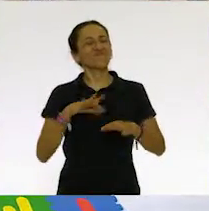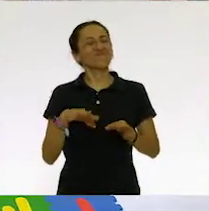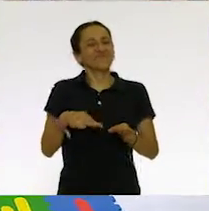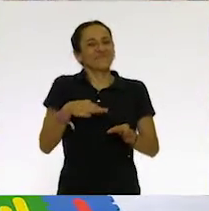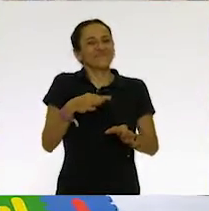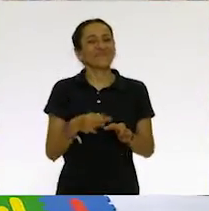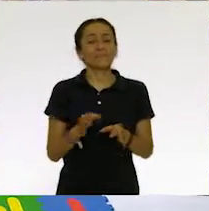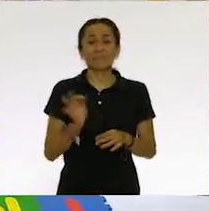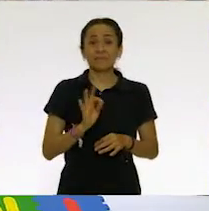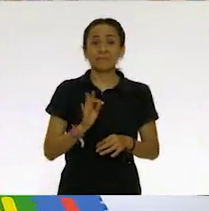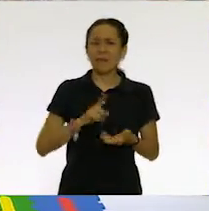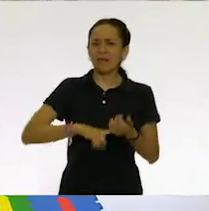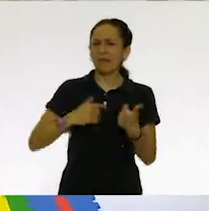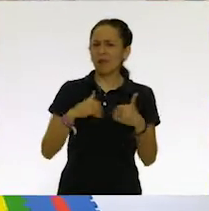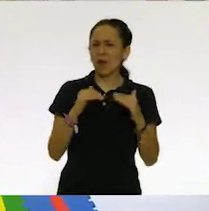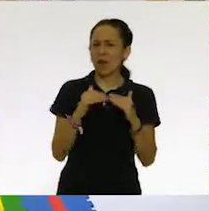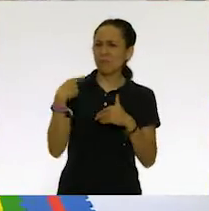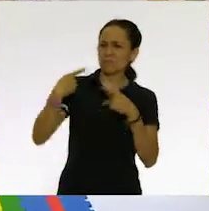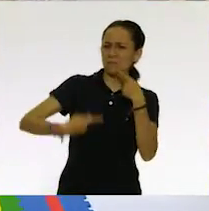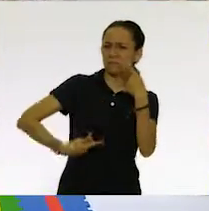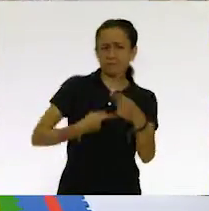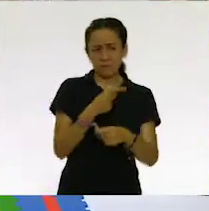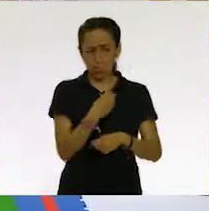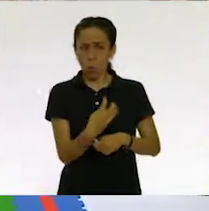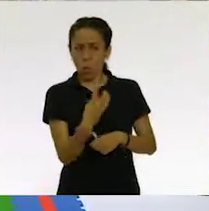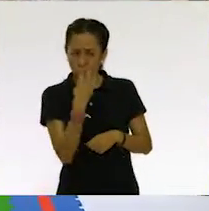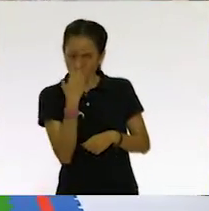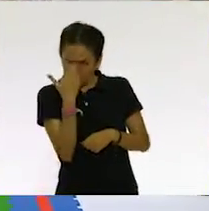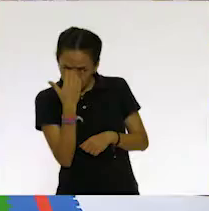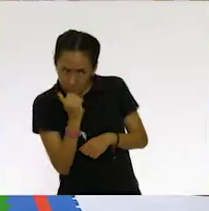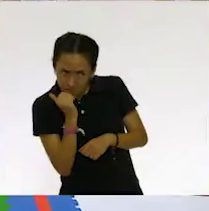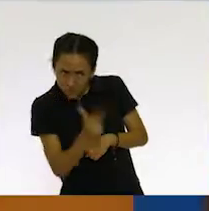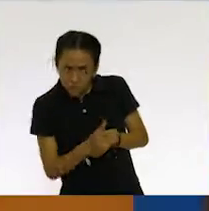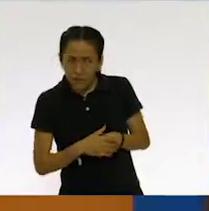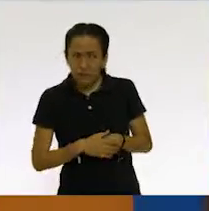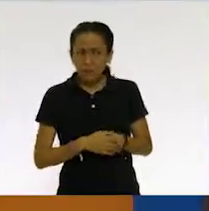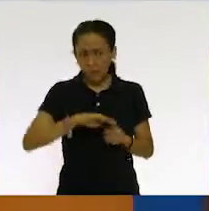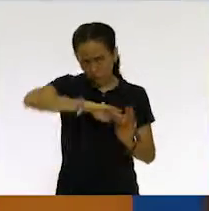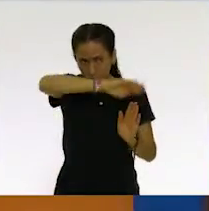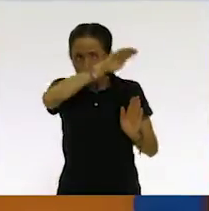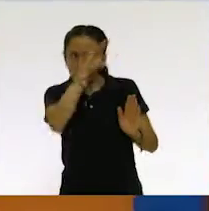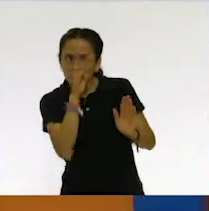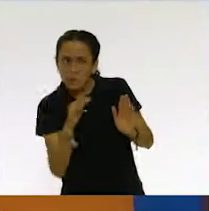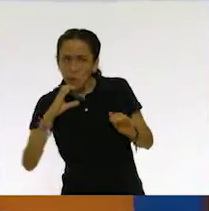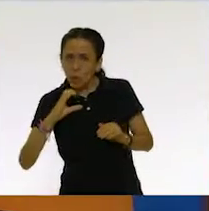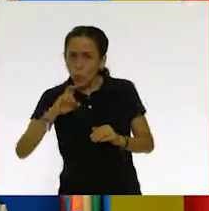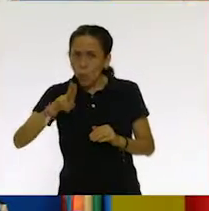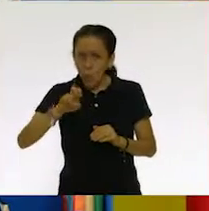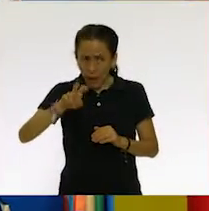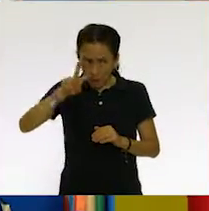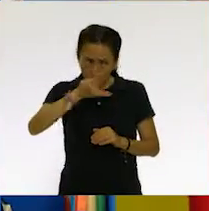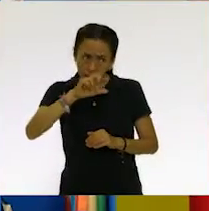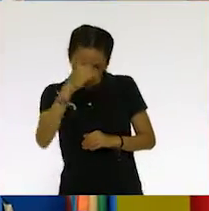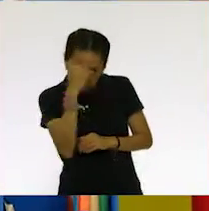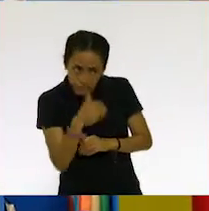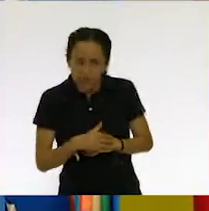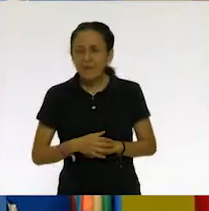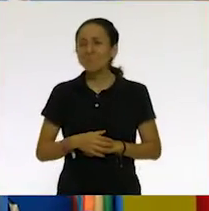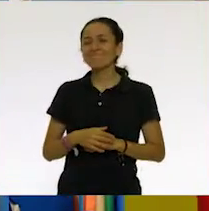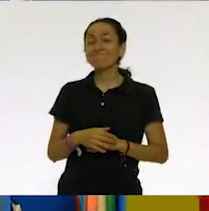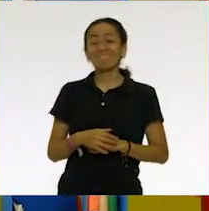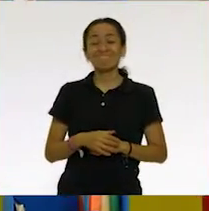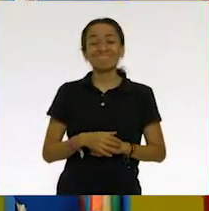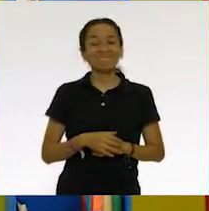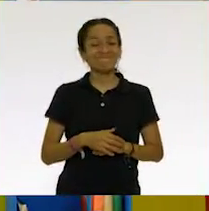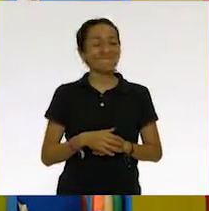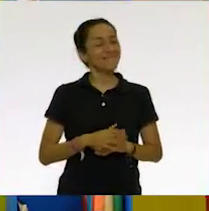oye, ¿y tú qué tanto conoces de los osos y sus cuevas? Uy. ¿Y sabes qué, maestra Leni? Todo